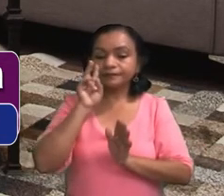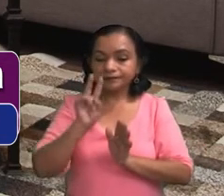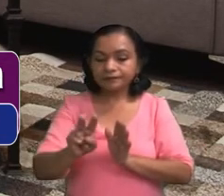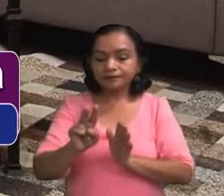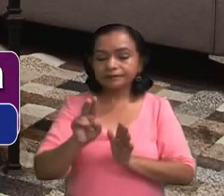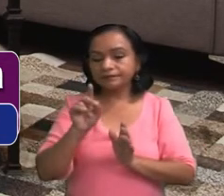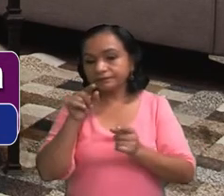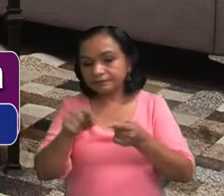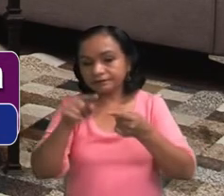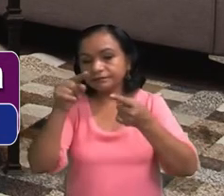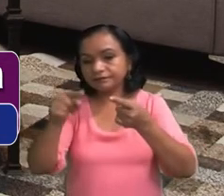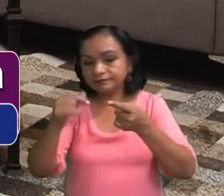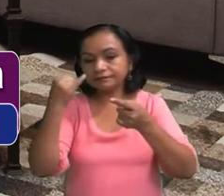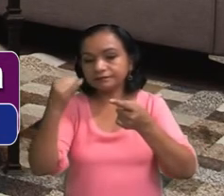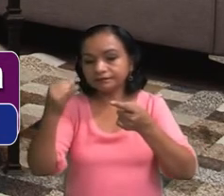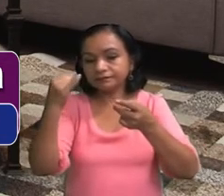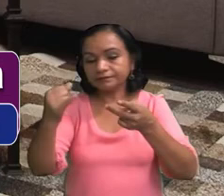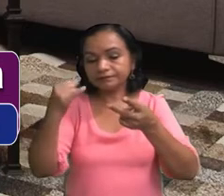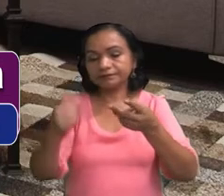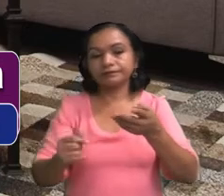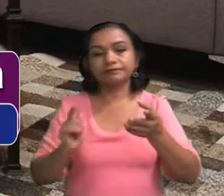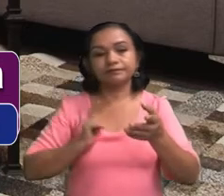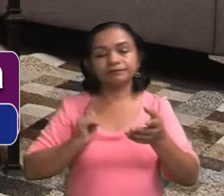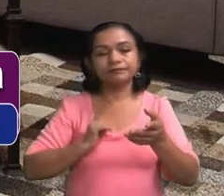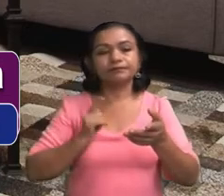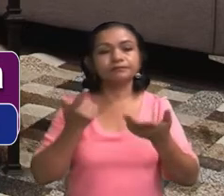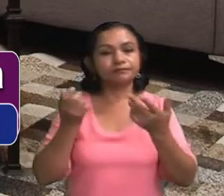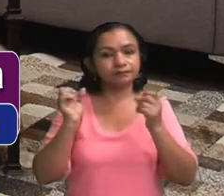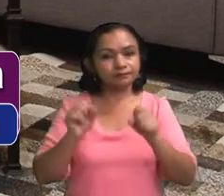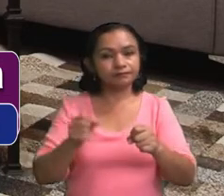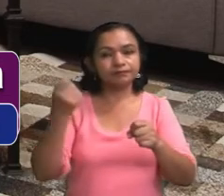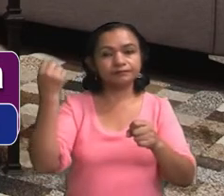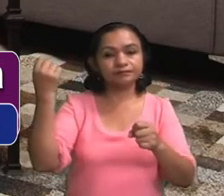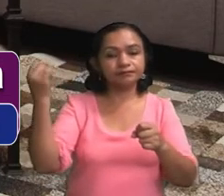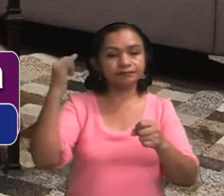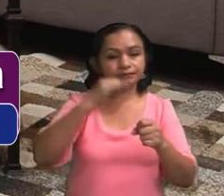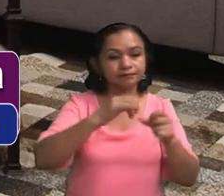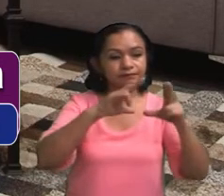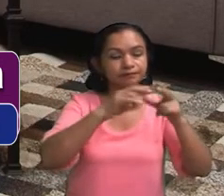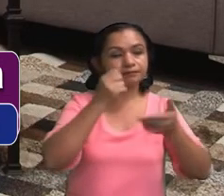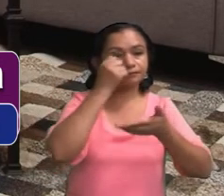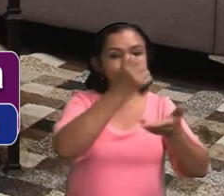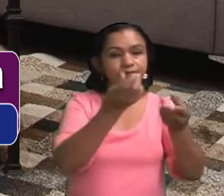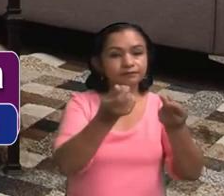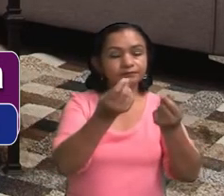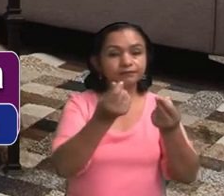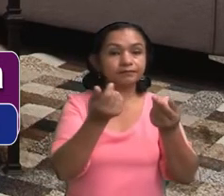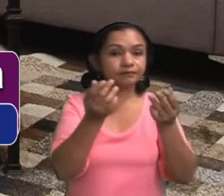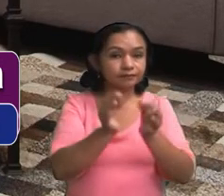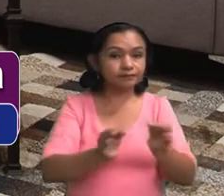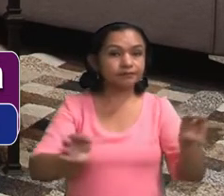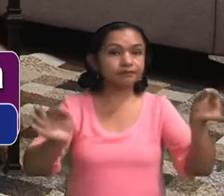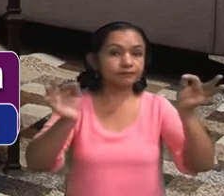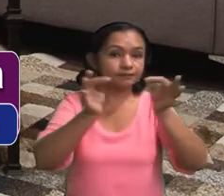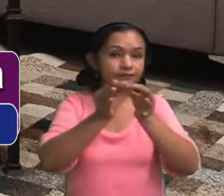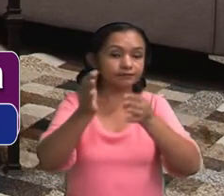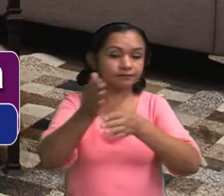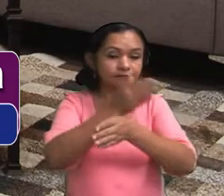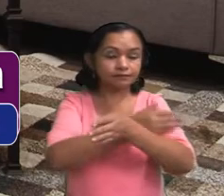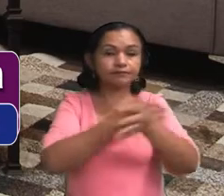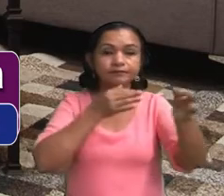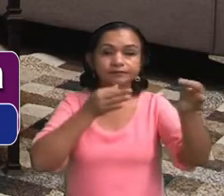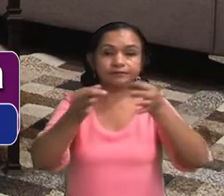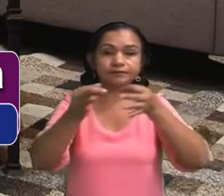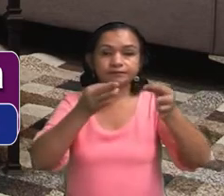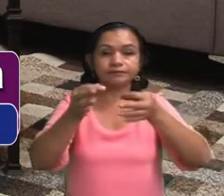y encuentra que existe una norma en Nicaragua. Entonces eso es fundamental para las inversiones y, como te digo, eso hace